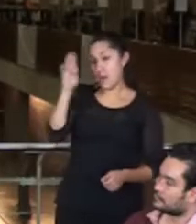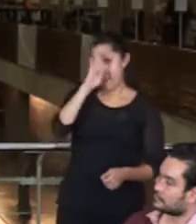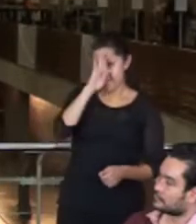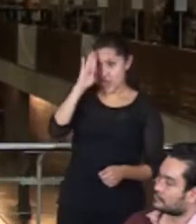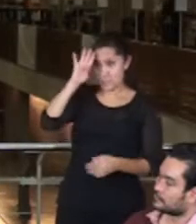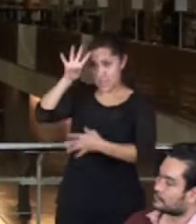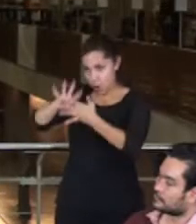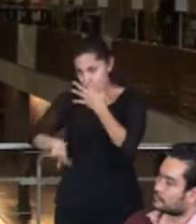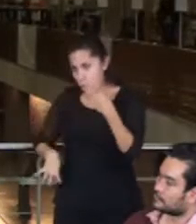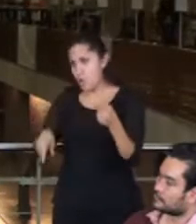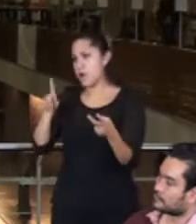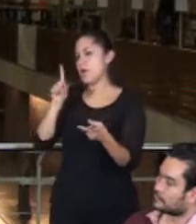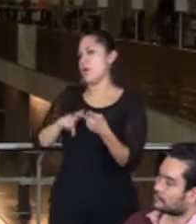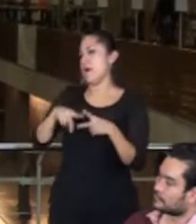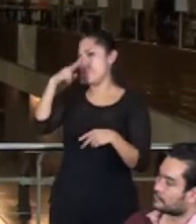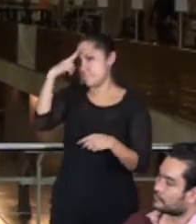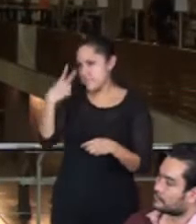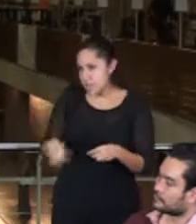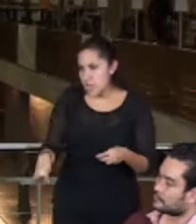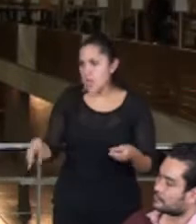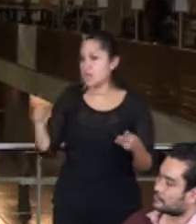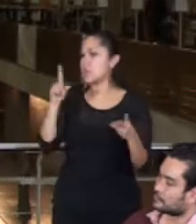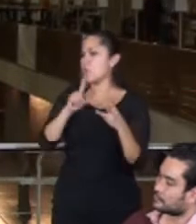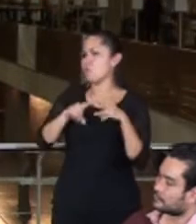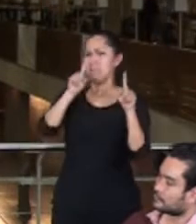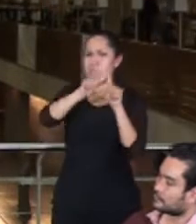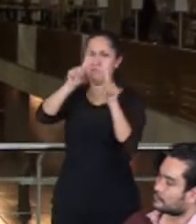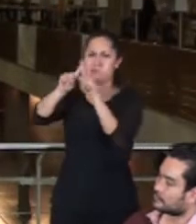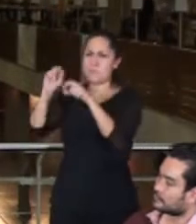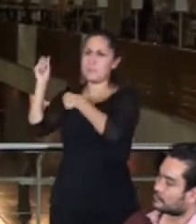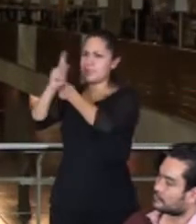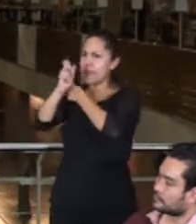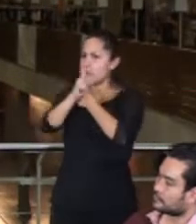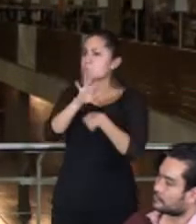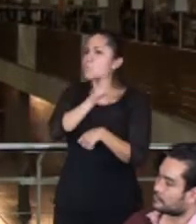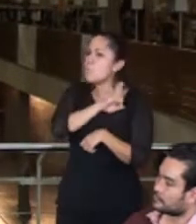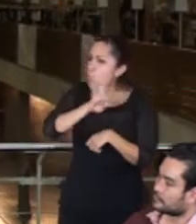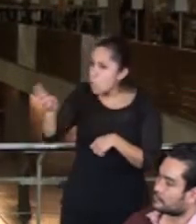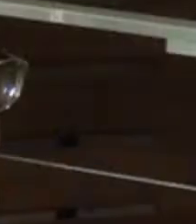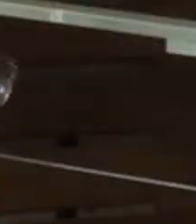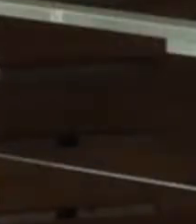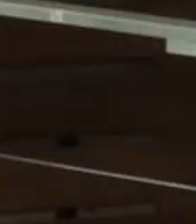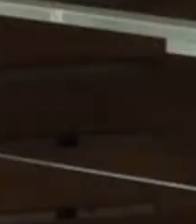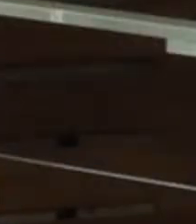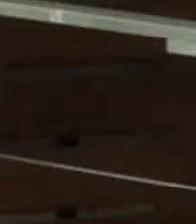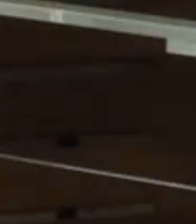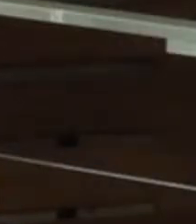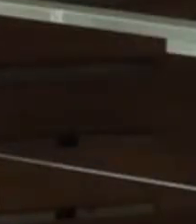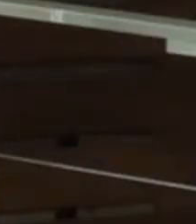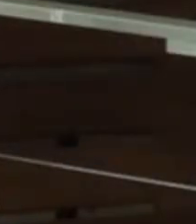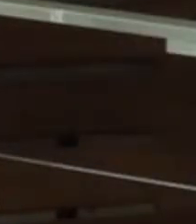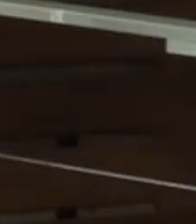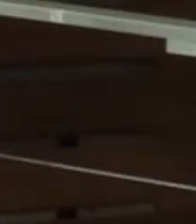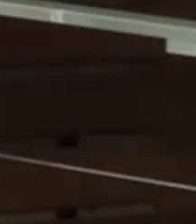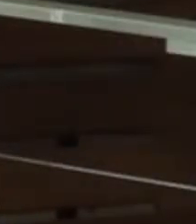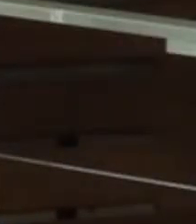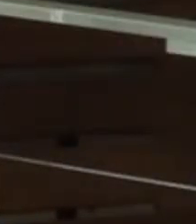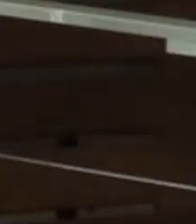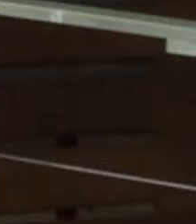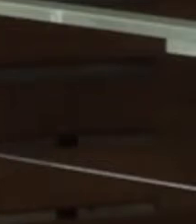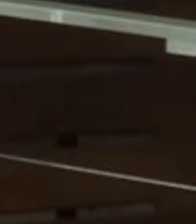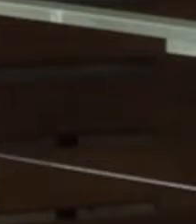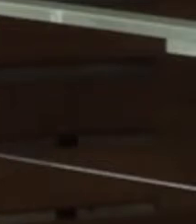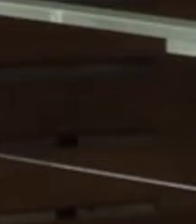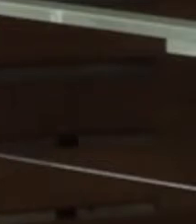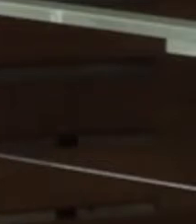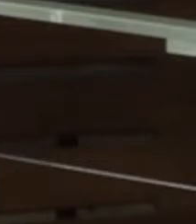en la que nos veamos y nos relacionemos sin importar las diferencias ese es un poco el idea